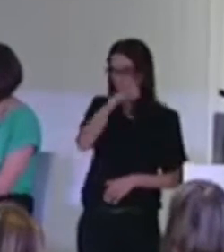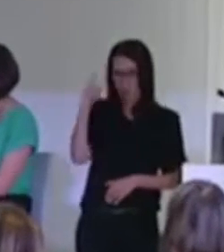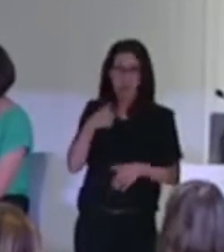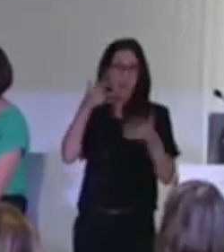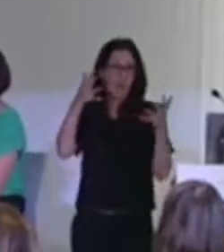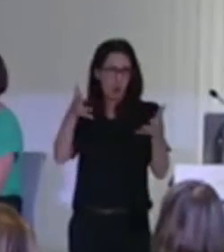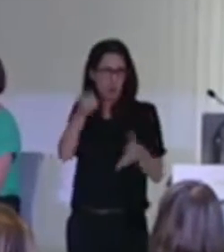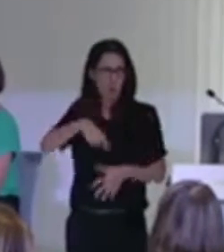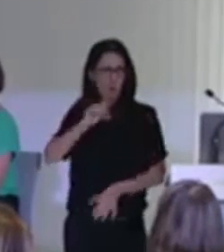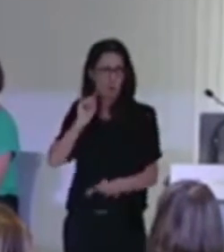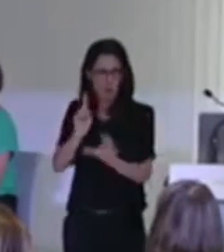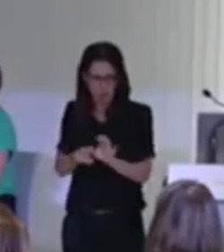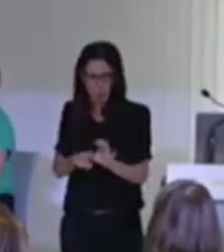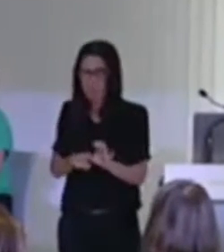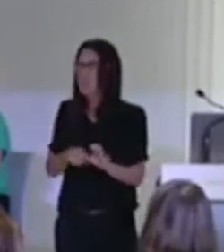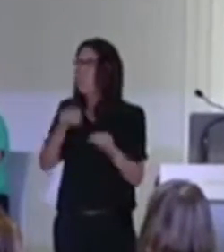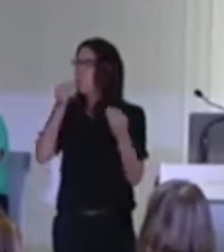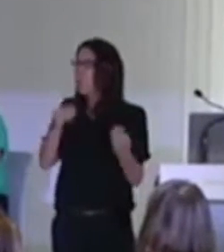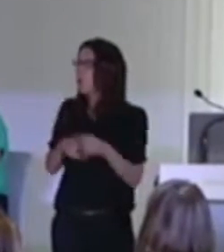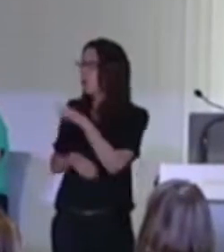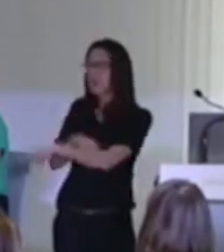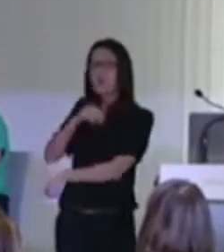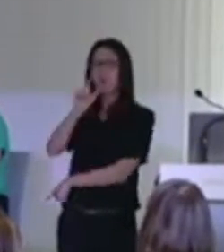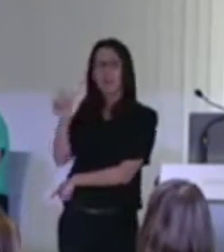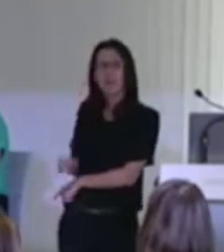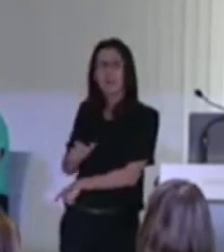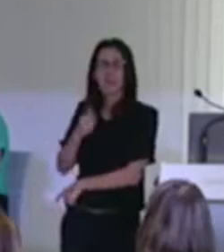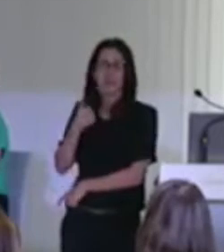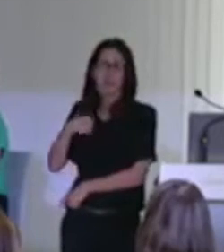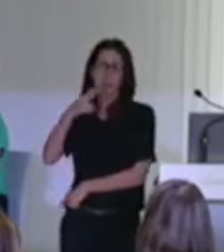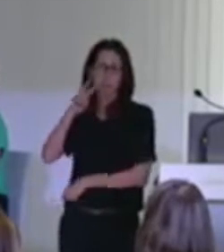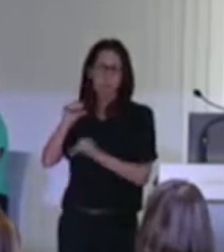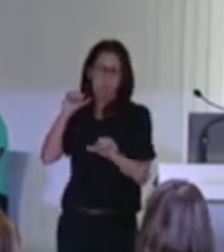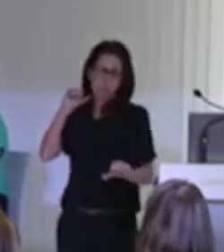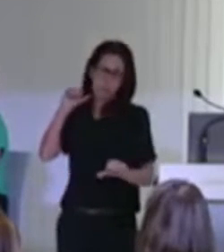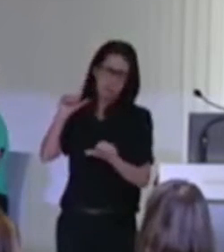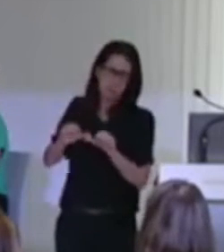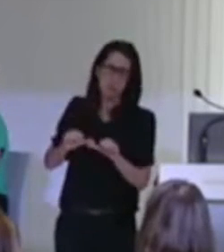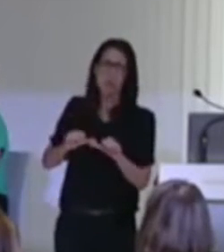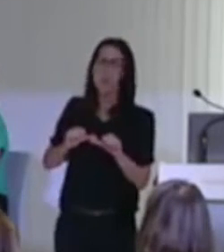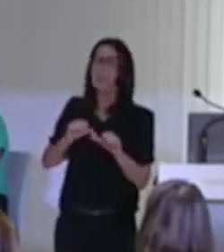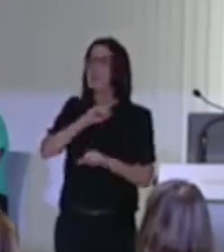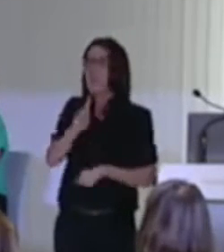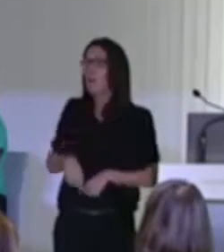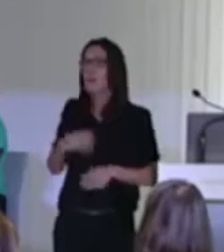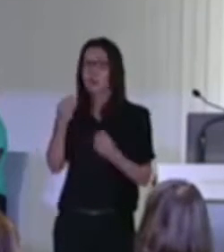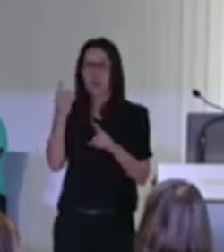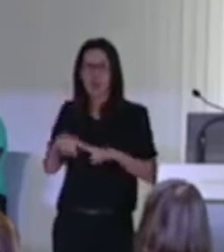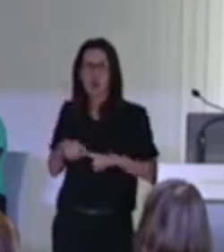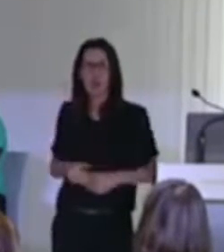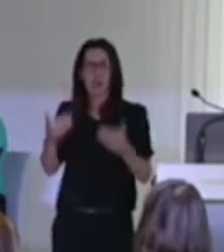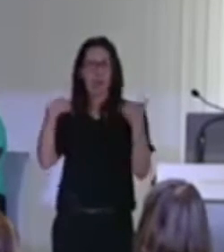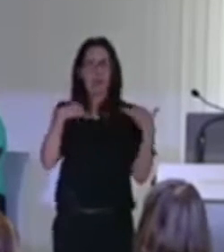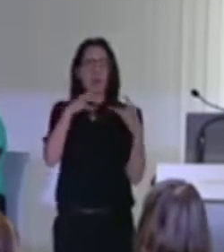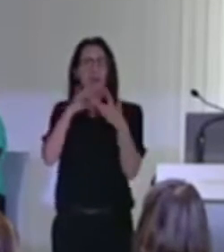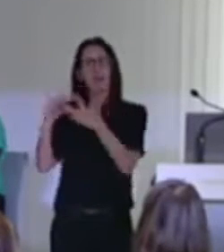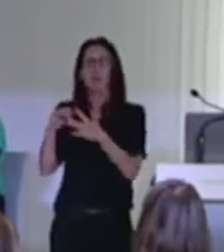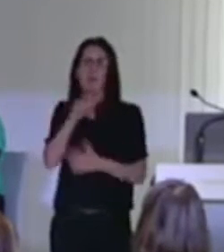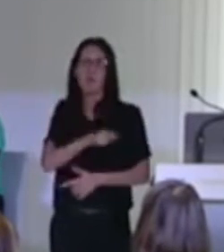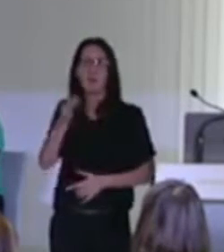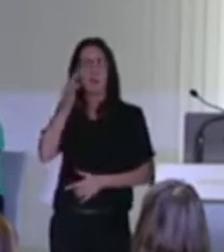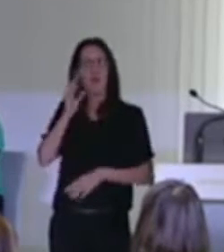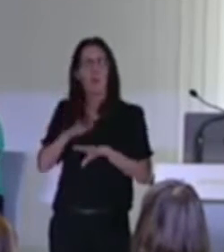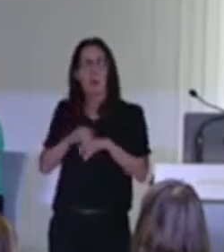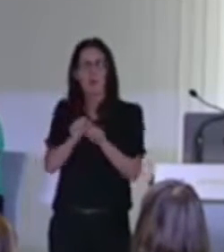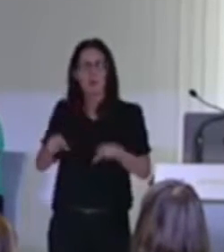recomiendo. Y bueno, Carmen tiene una larga trayectoria también en todo lo que es liderazgo femenino y en visibilizar a las mujeres, y